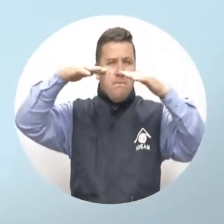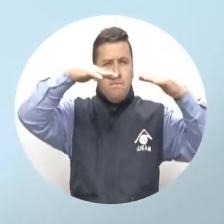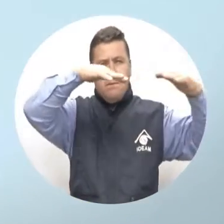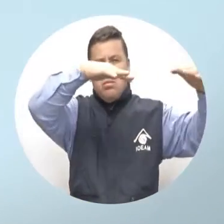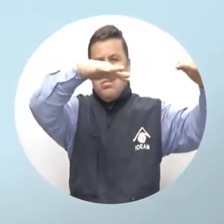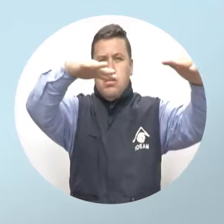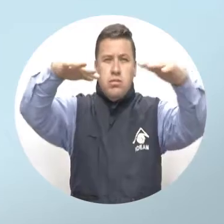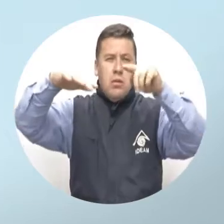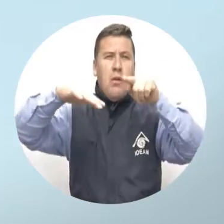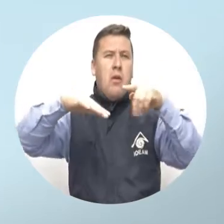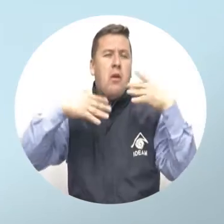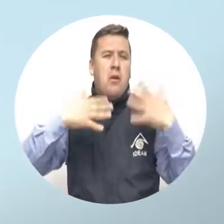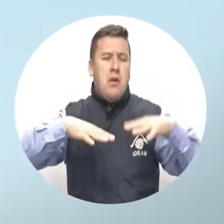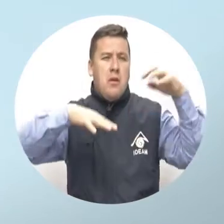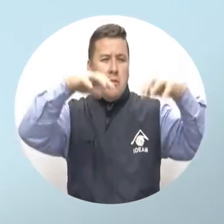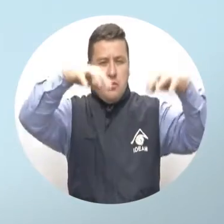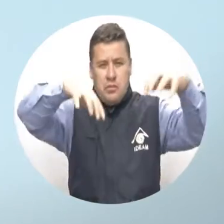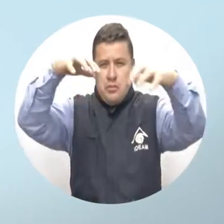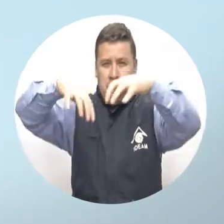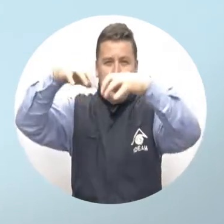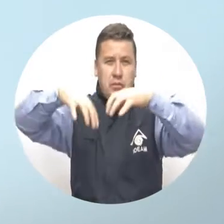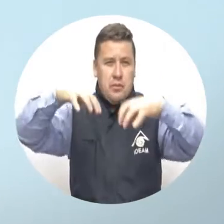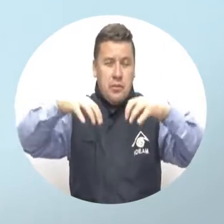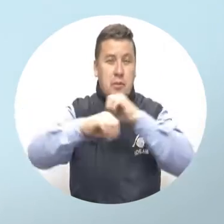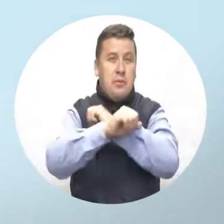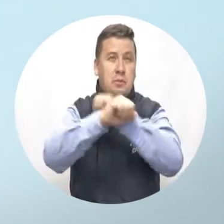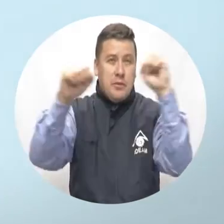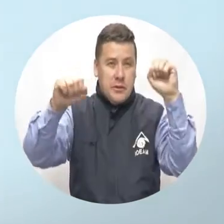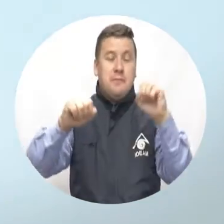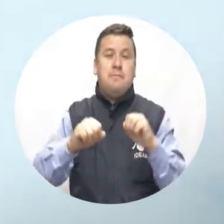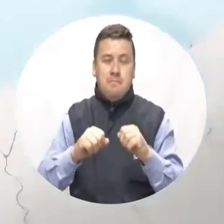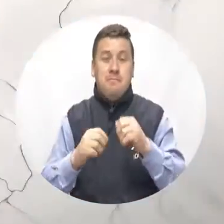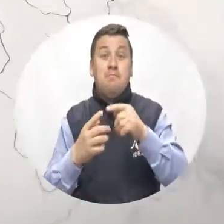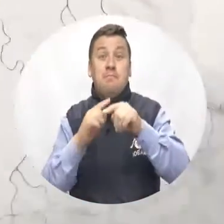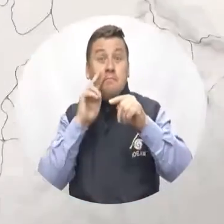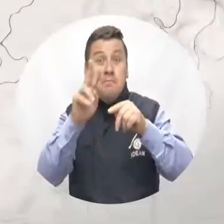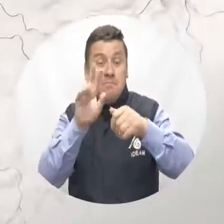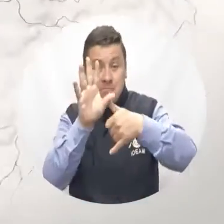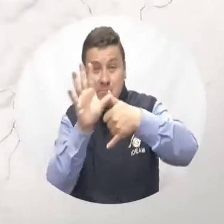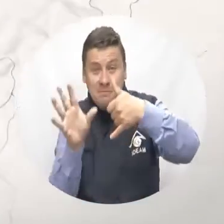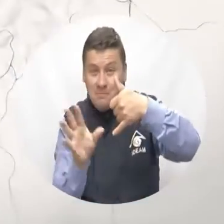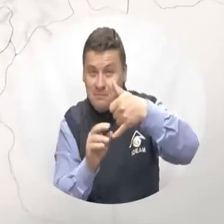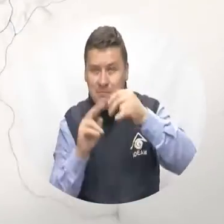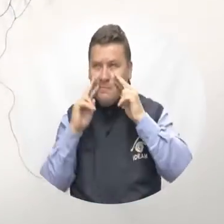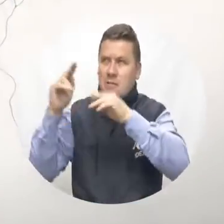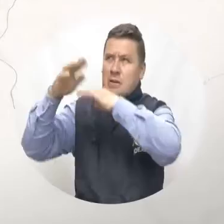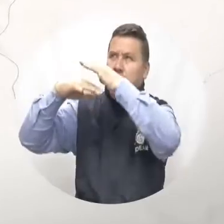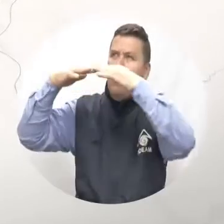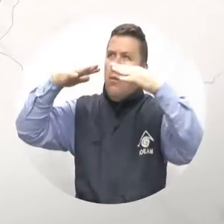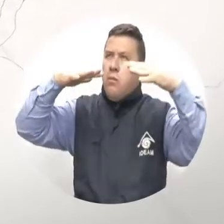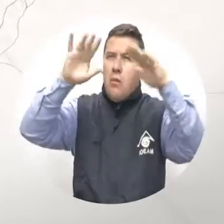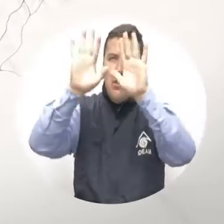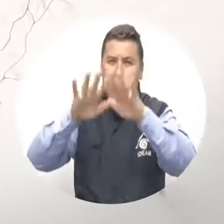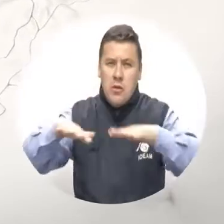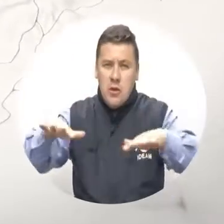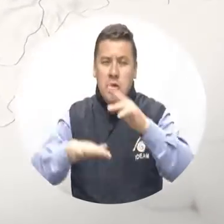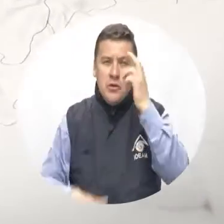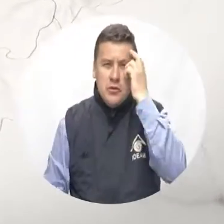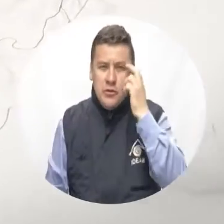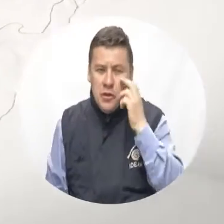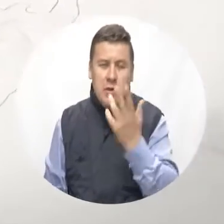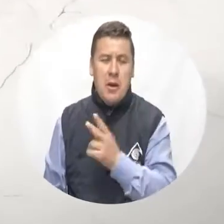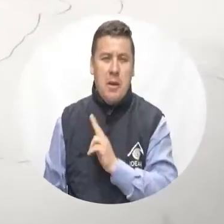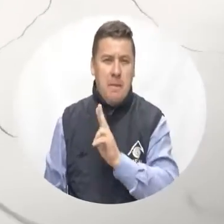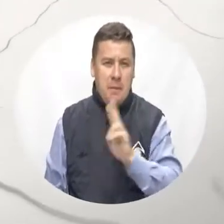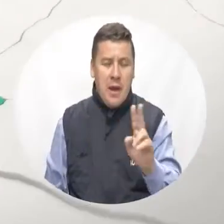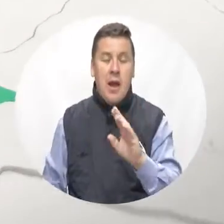Providencia, se espera un cielo nuboso y con posibles lloviznas a lo largo de la mañana. En el litoral pacífico habrá cielo encapotado y con humedades sobre